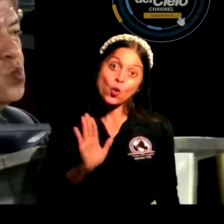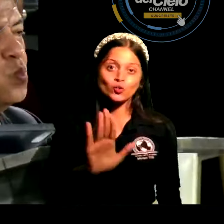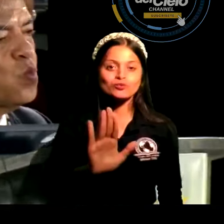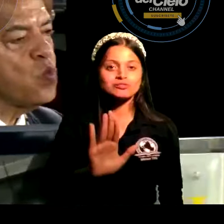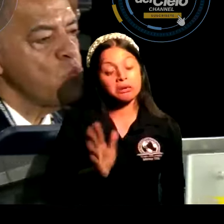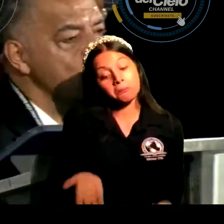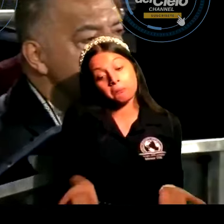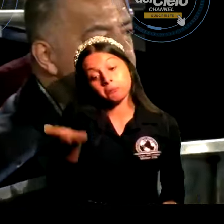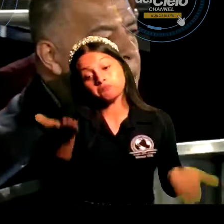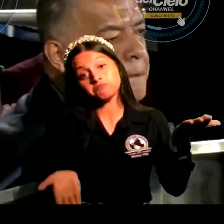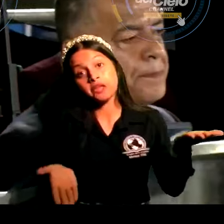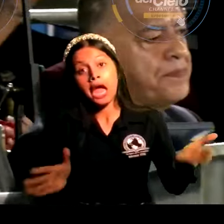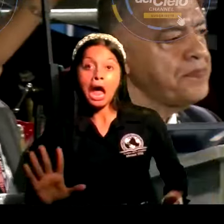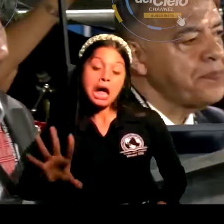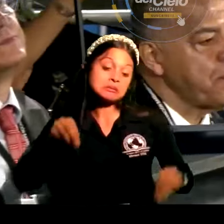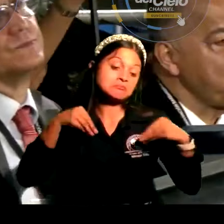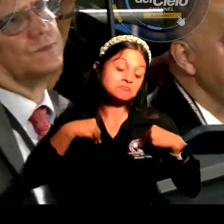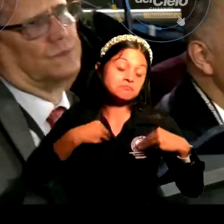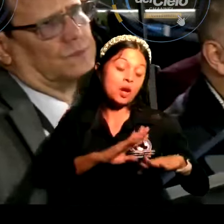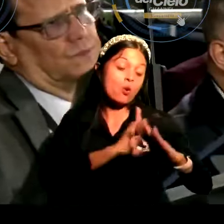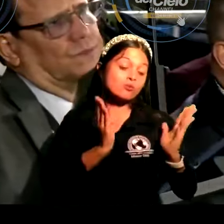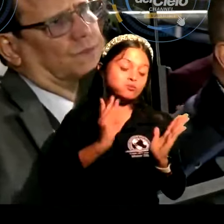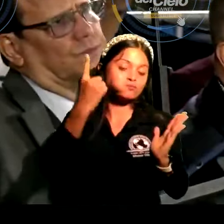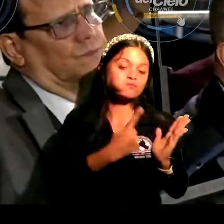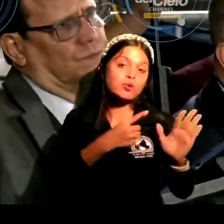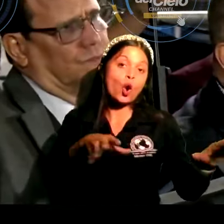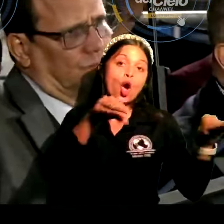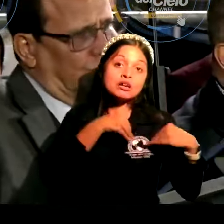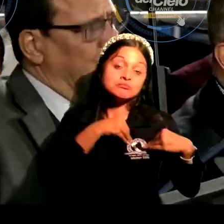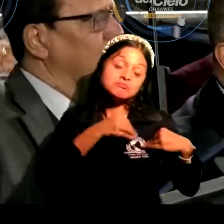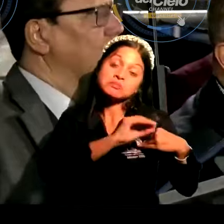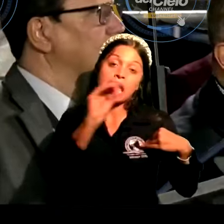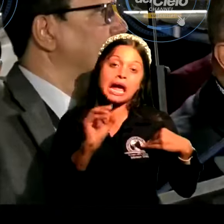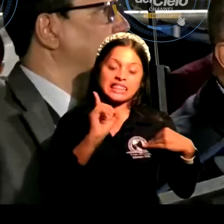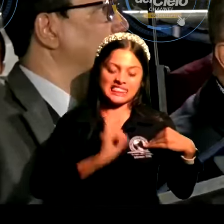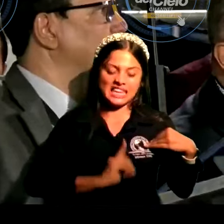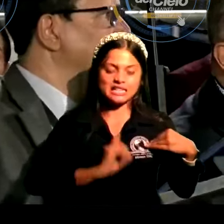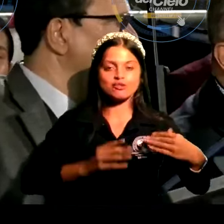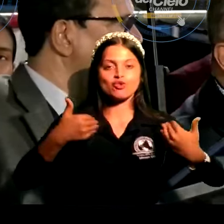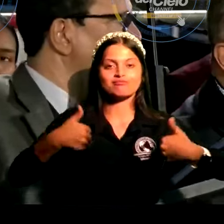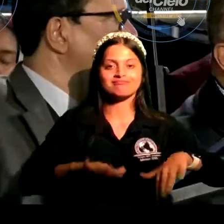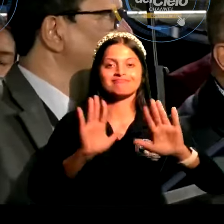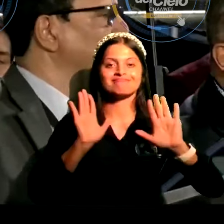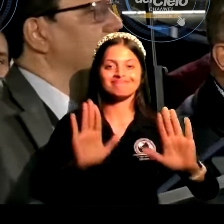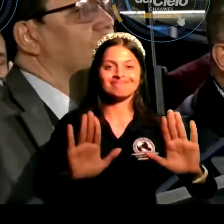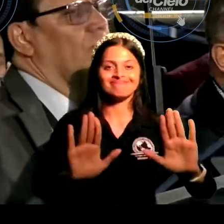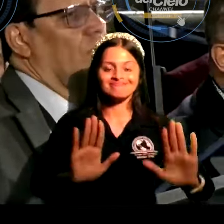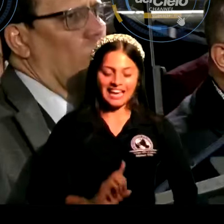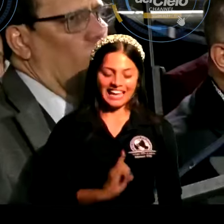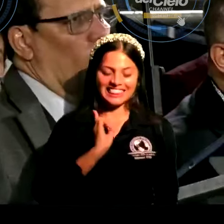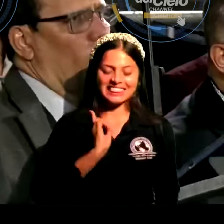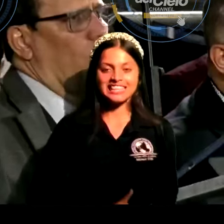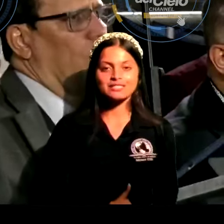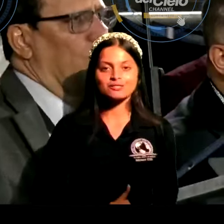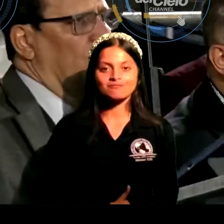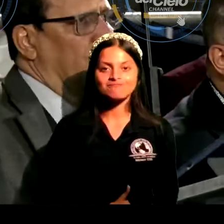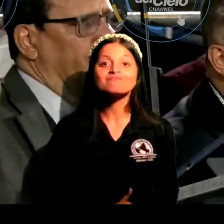recibe a Él como suficiente Salvador, se libra. Él lo salva.